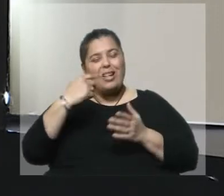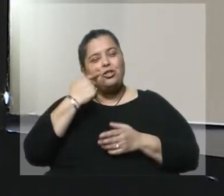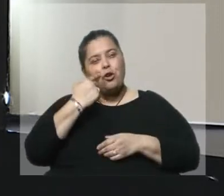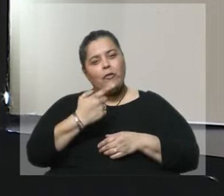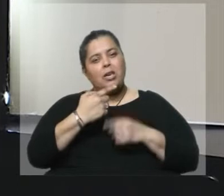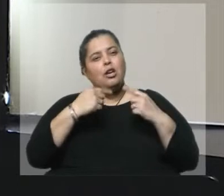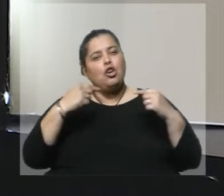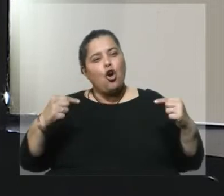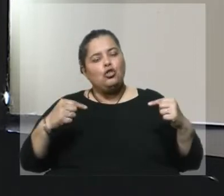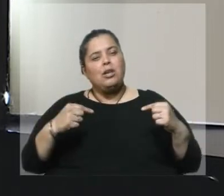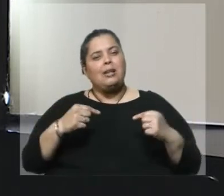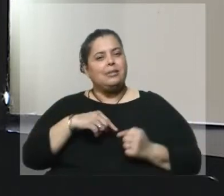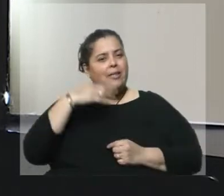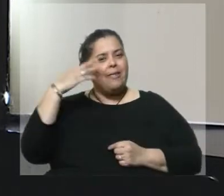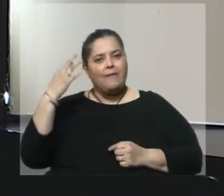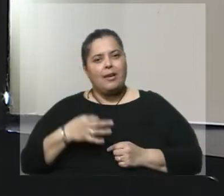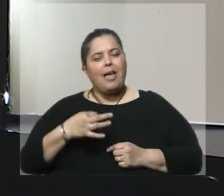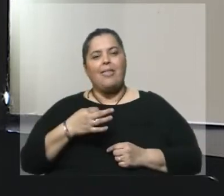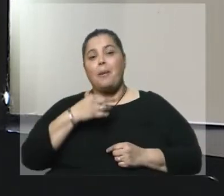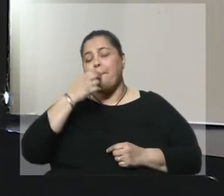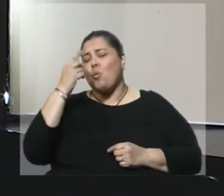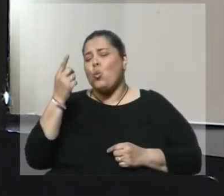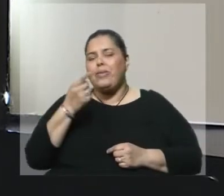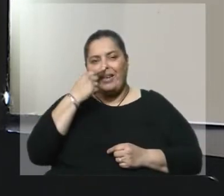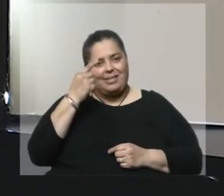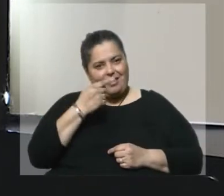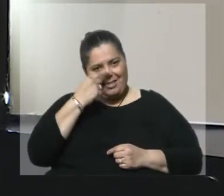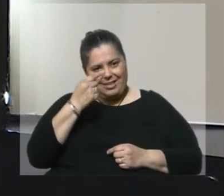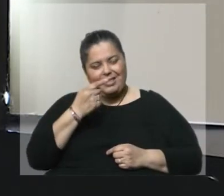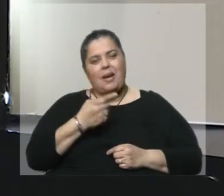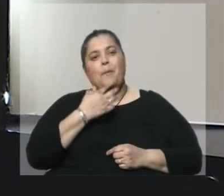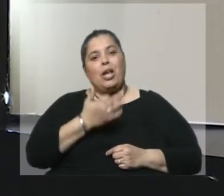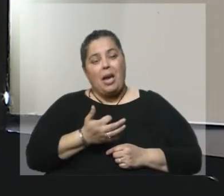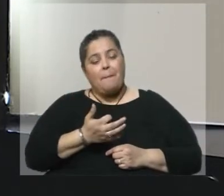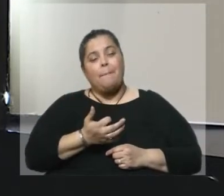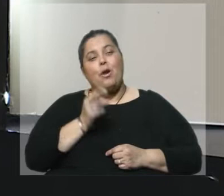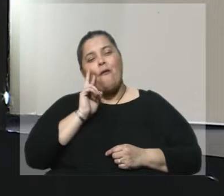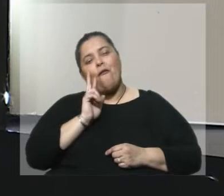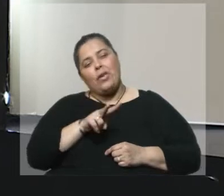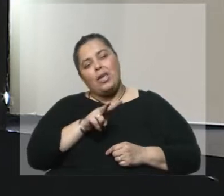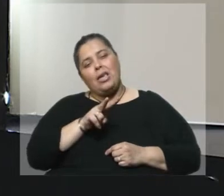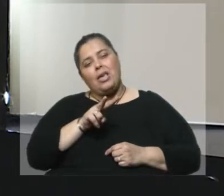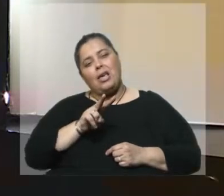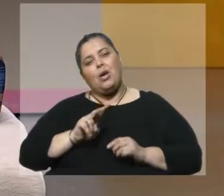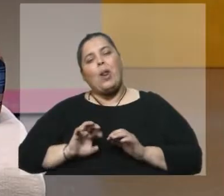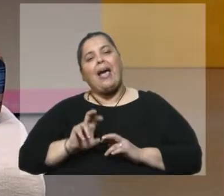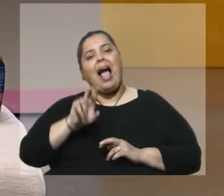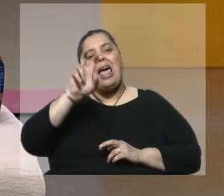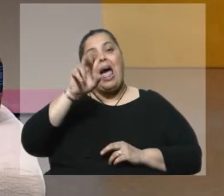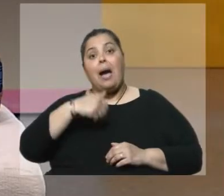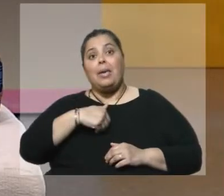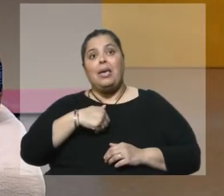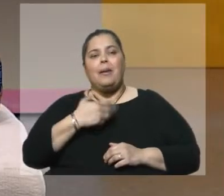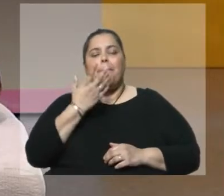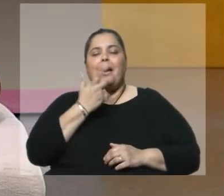cosas realmente interesantísimas. Por ejemplo, vi una escalera. A mí me fascinan las